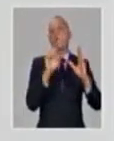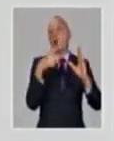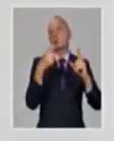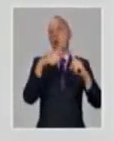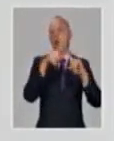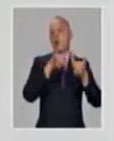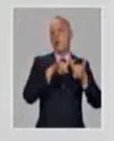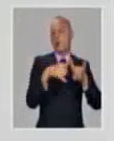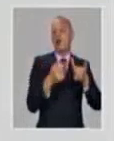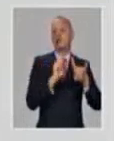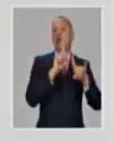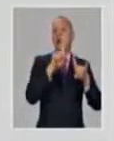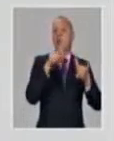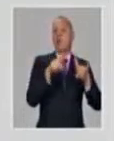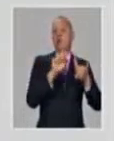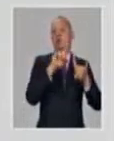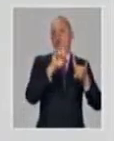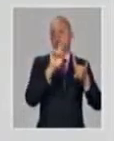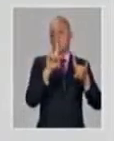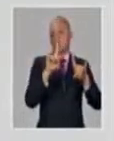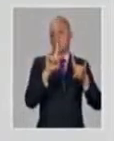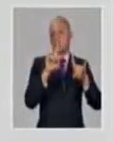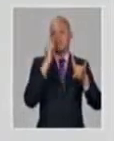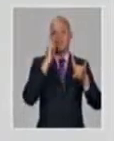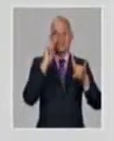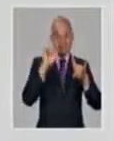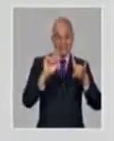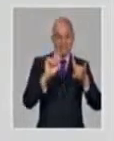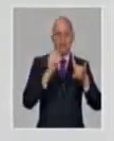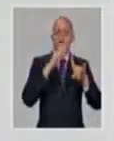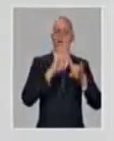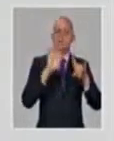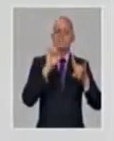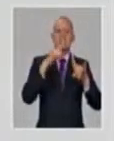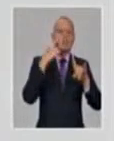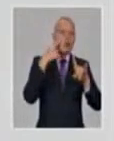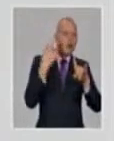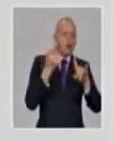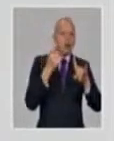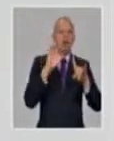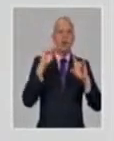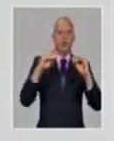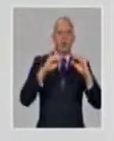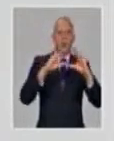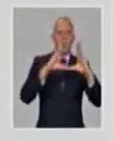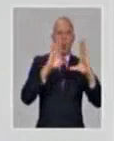a 1.32 y en el día de 2.44 a